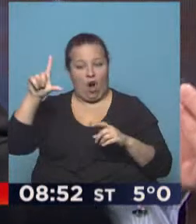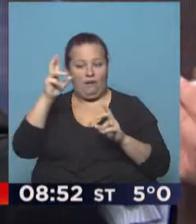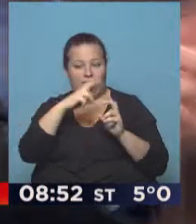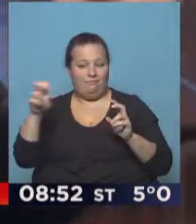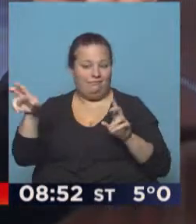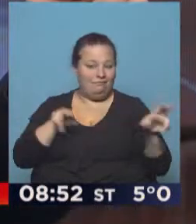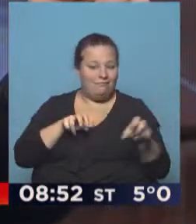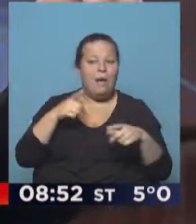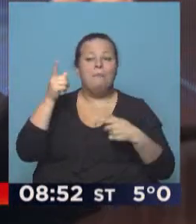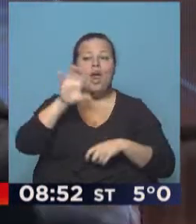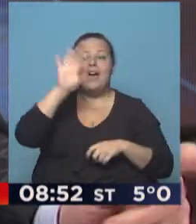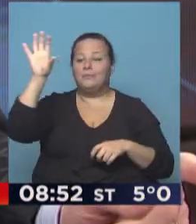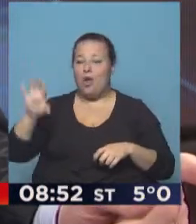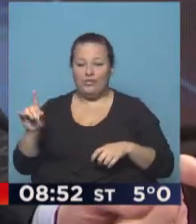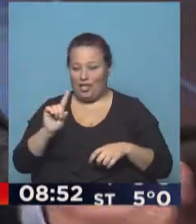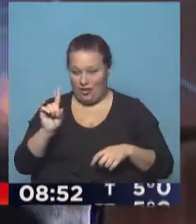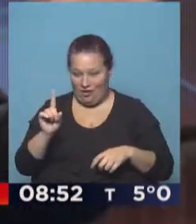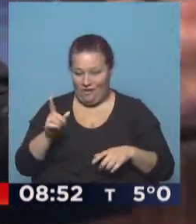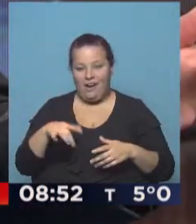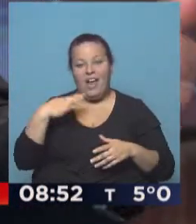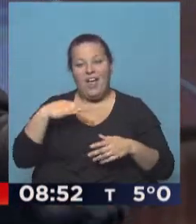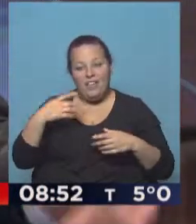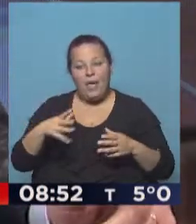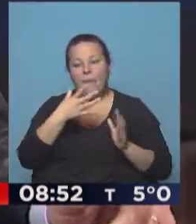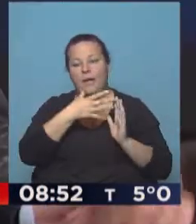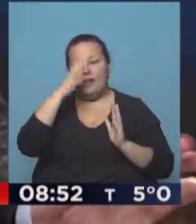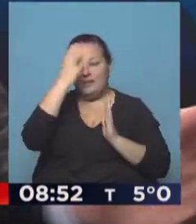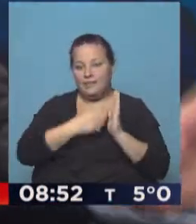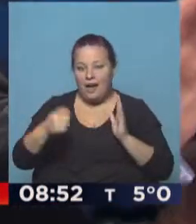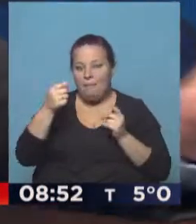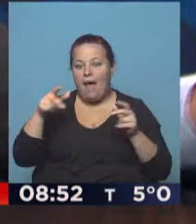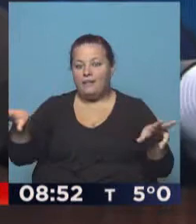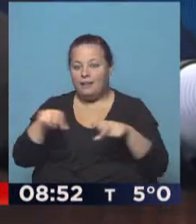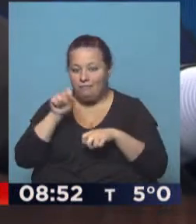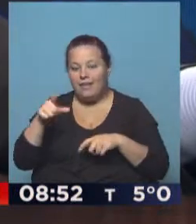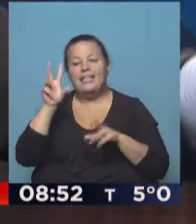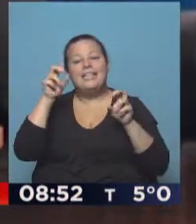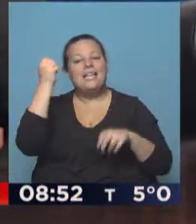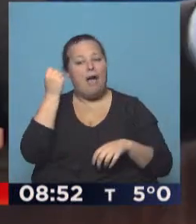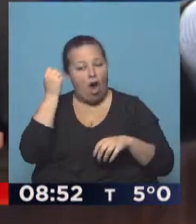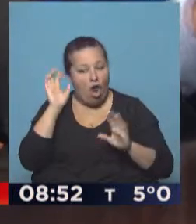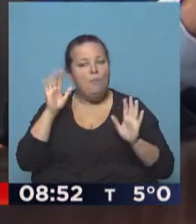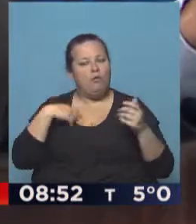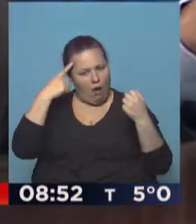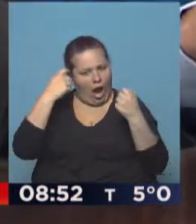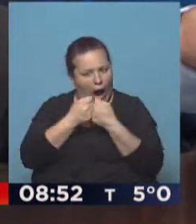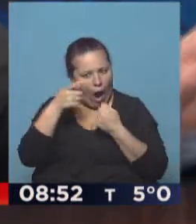por el otro, pero para las provincias no. Van a tener que sacar eso de los recursos. Claro. Es un tema económico, pero estoy de